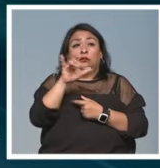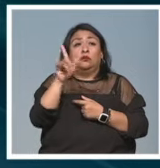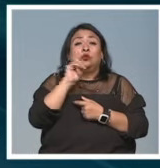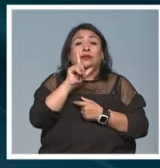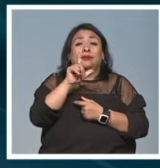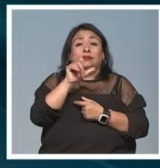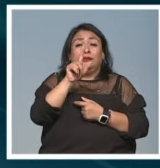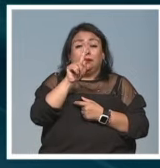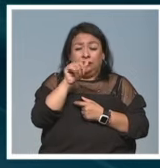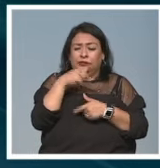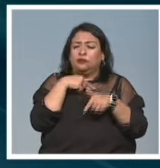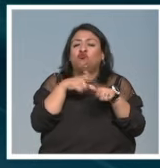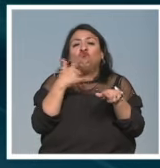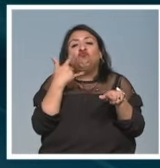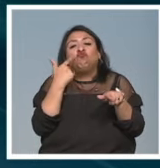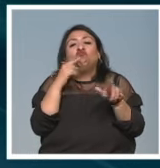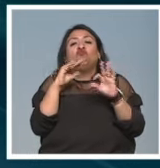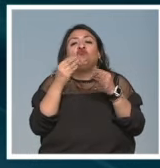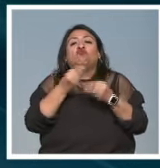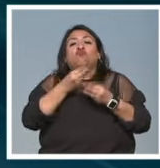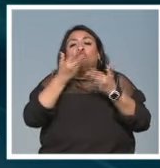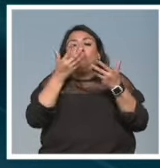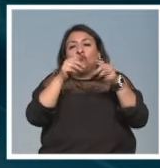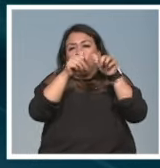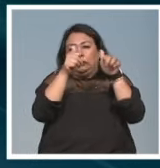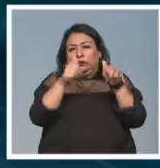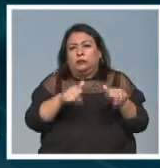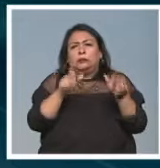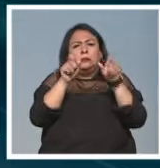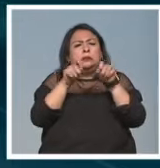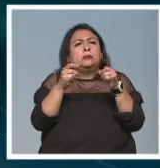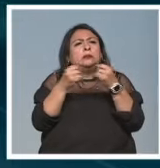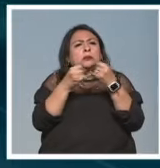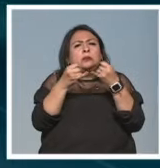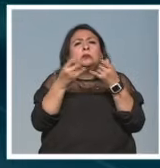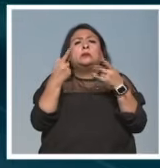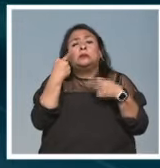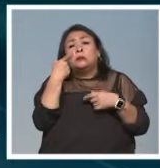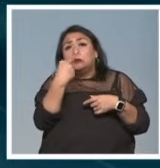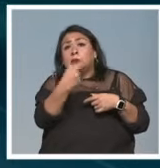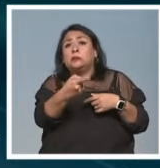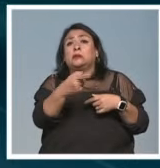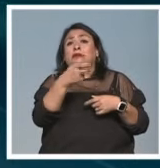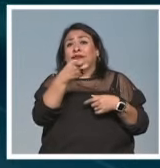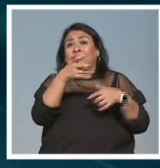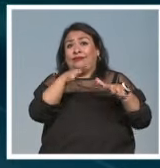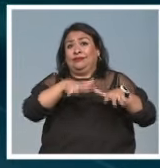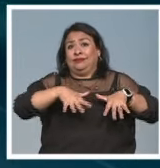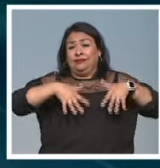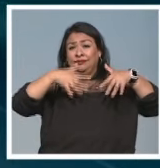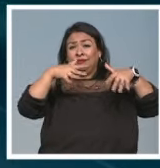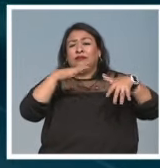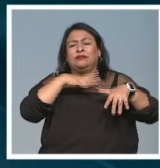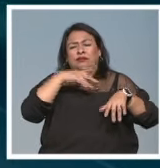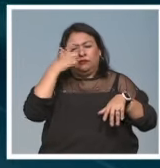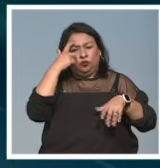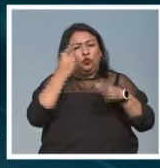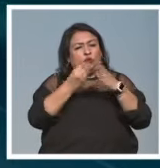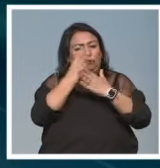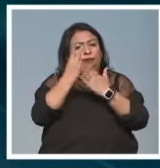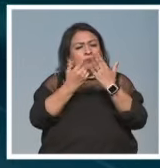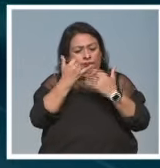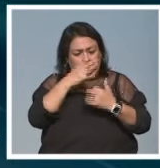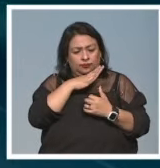Leticia de Altamirano sigue explorando formas de expresión artística. Asimismo, deja entrever que, tras estos conciertos, tiene en mente nuevos